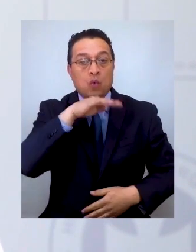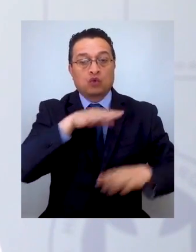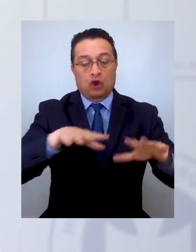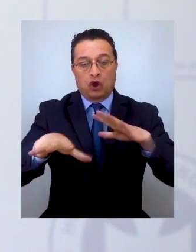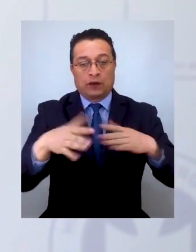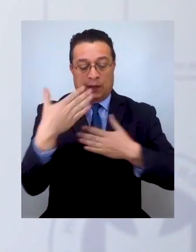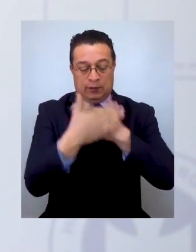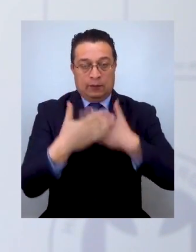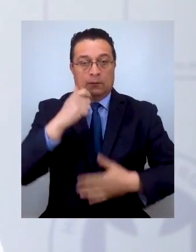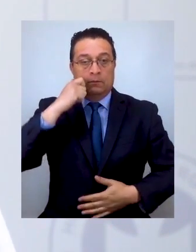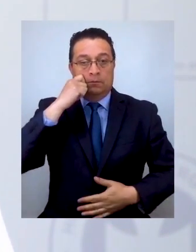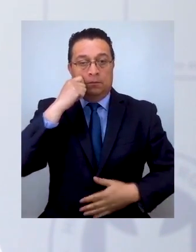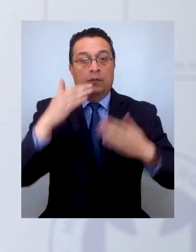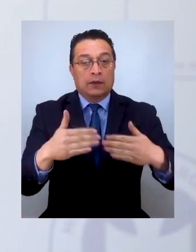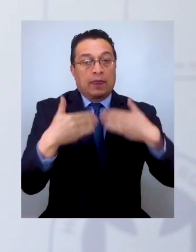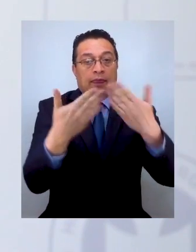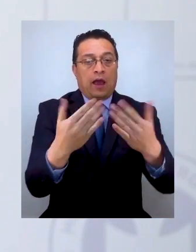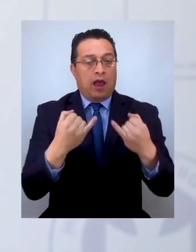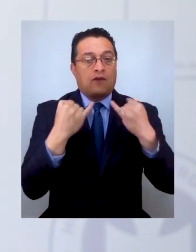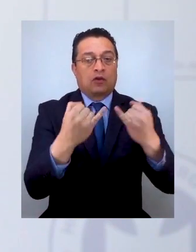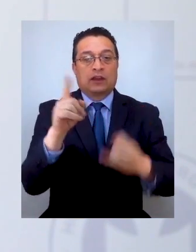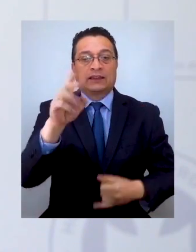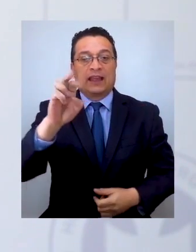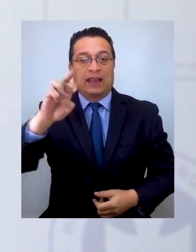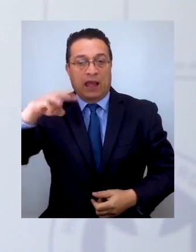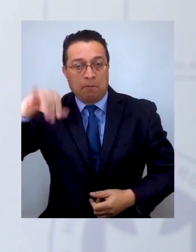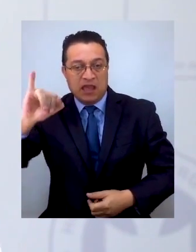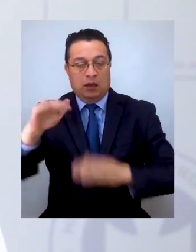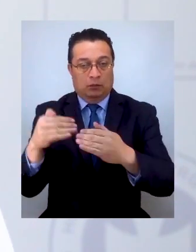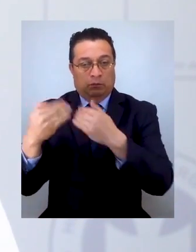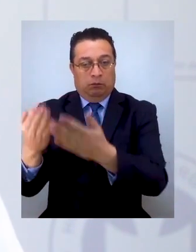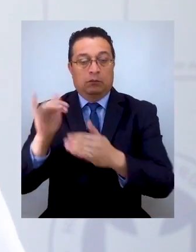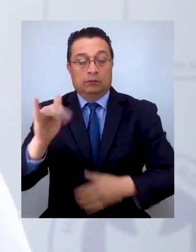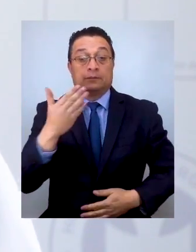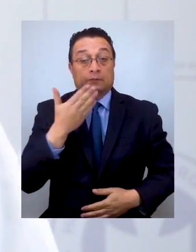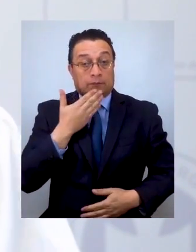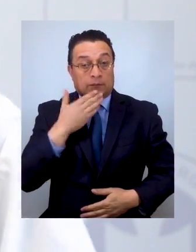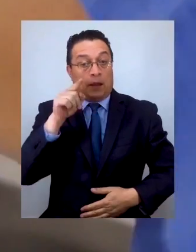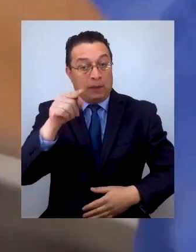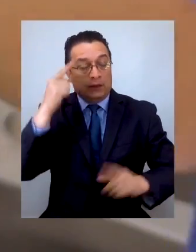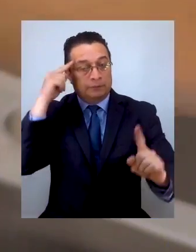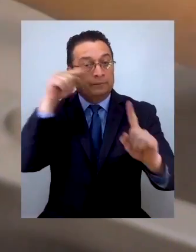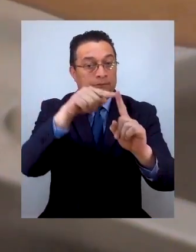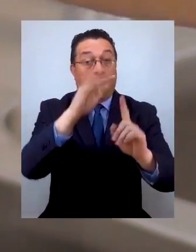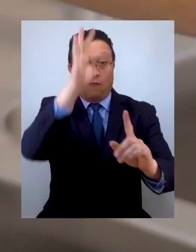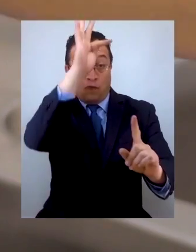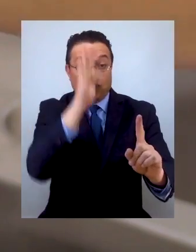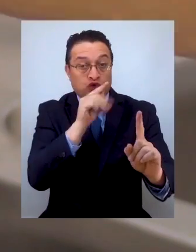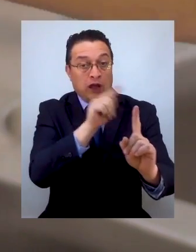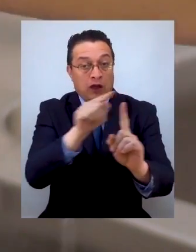de elementos de protección personal, entrega de información a la Seremi y Metropolitana de Salud. Pero lo principal es que nuestros